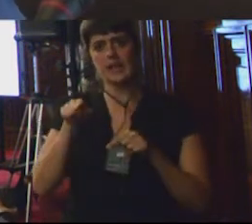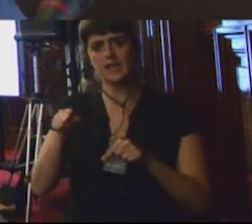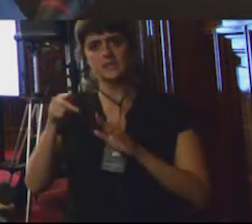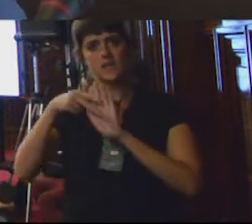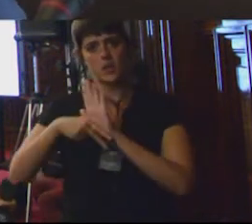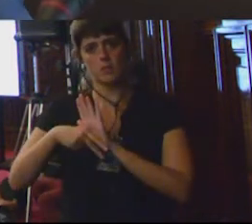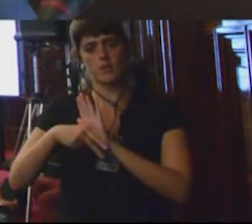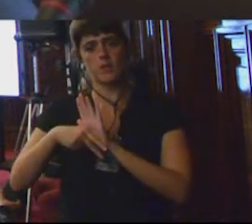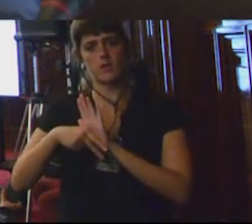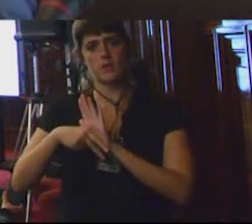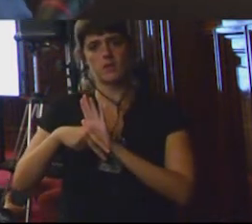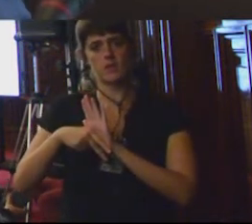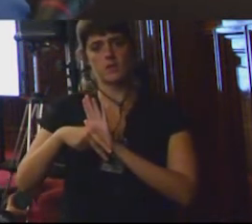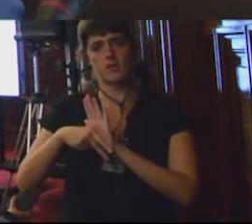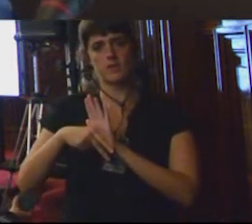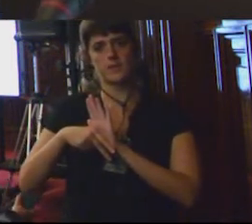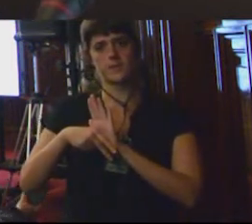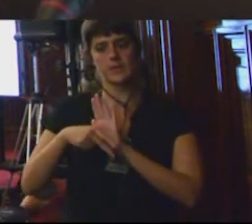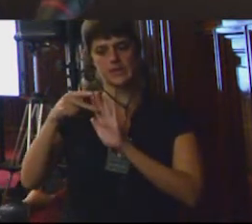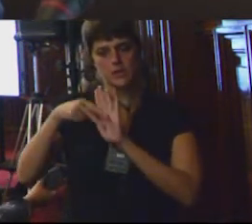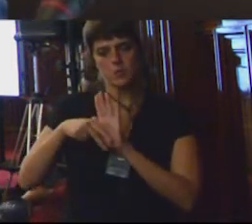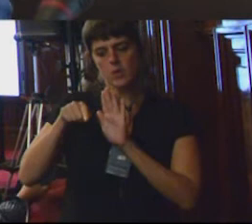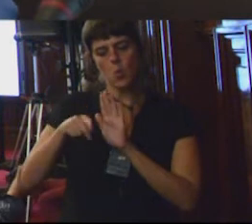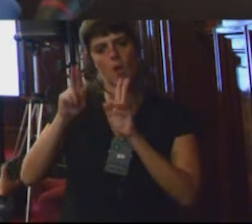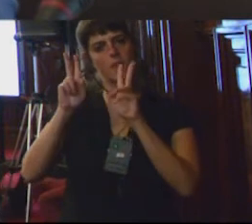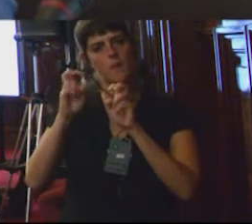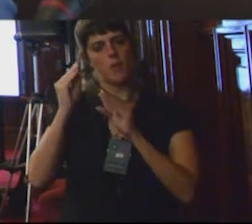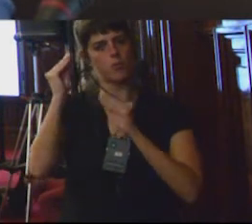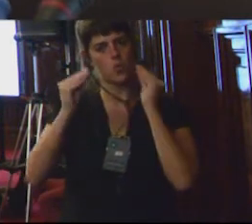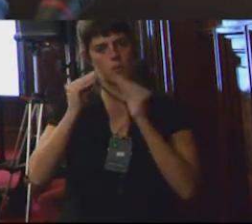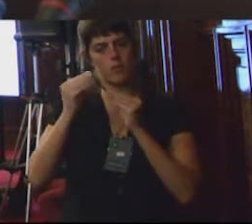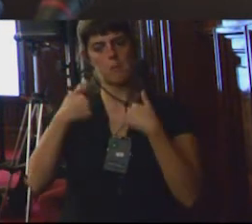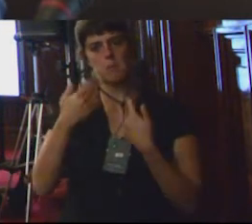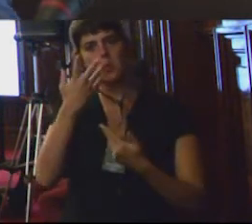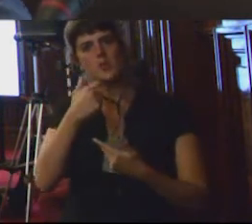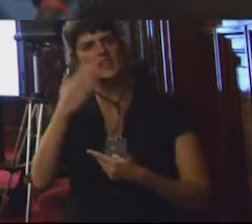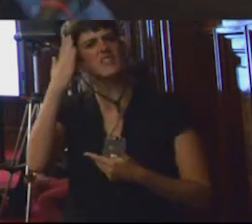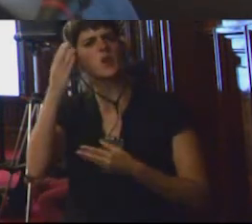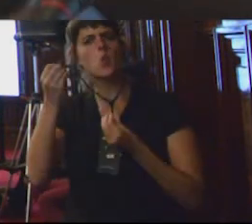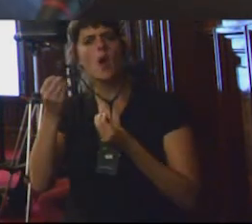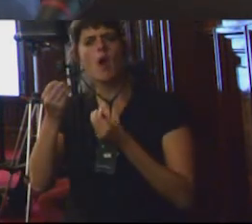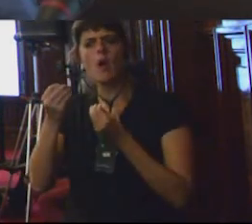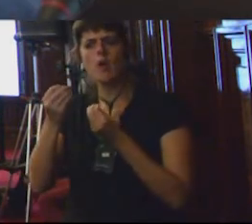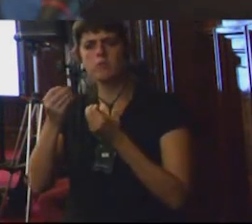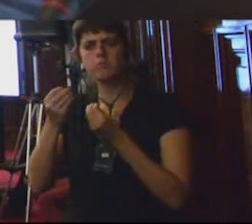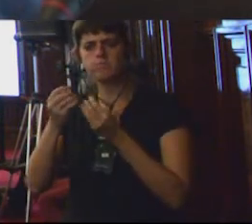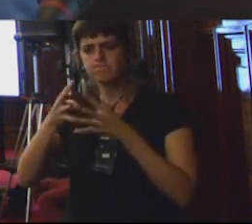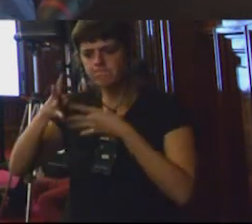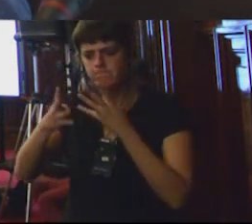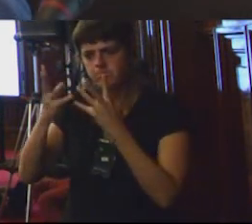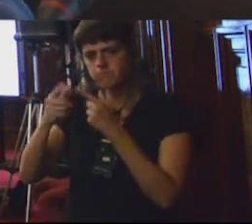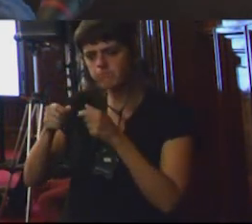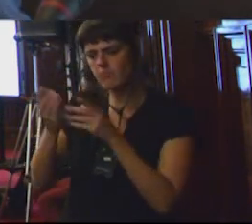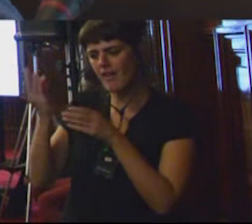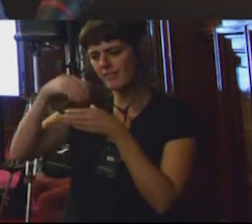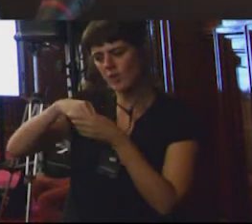preocupante. Gostaríamos de saber cuáles son los mecanismos internos. Me gustaría saber cuáles son los mecanismos internos del Estado para prevenir que